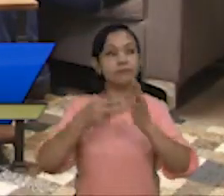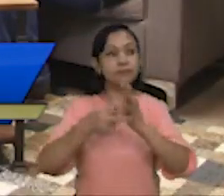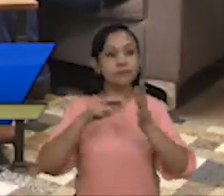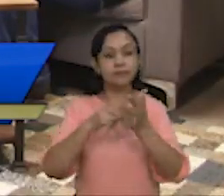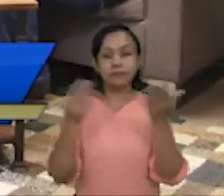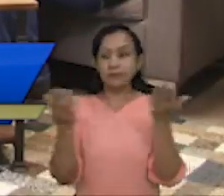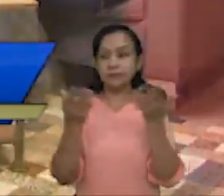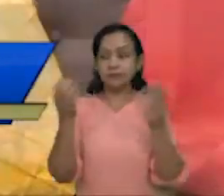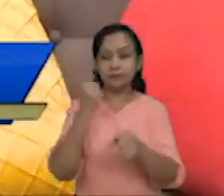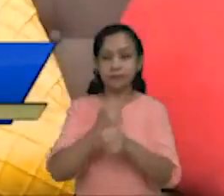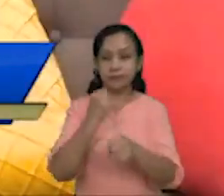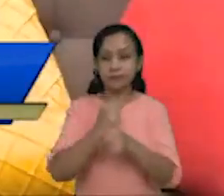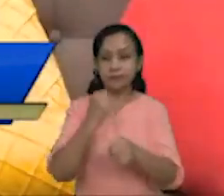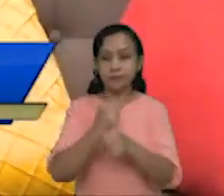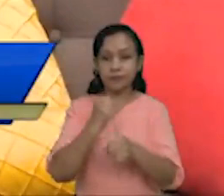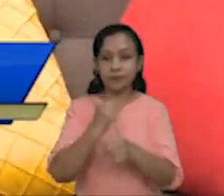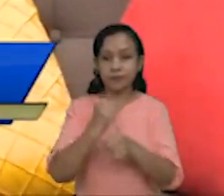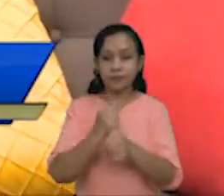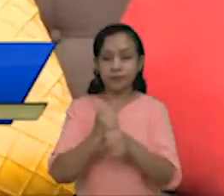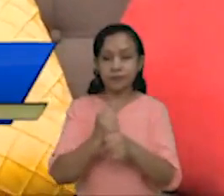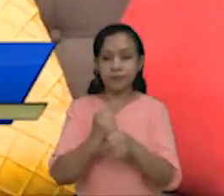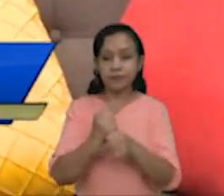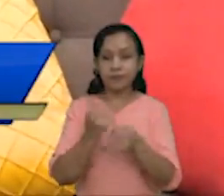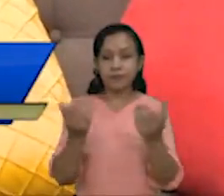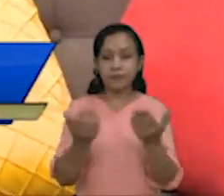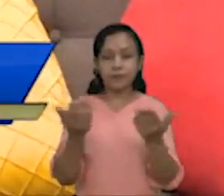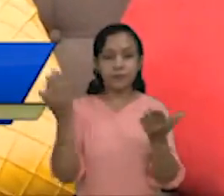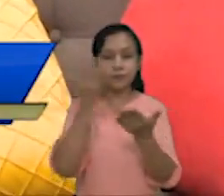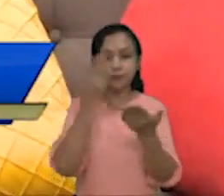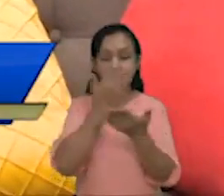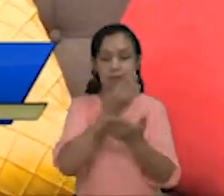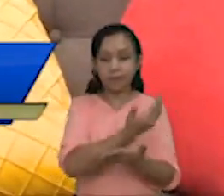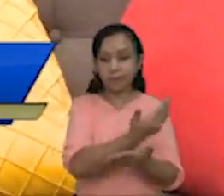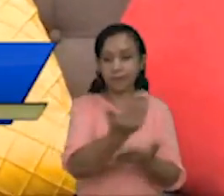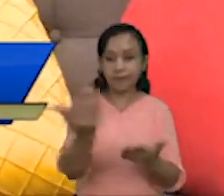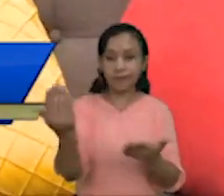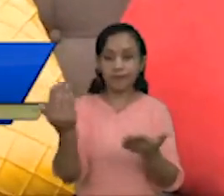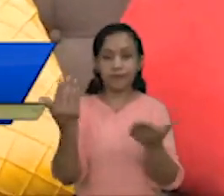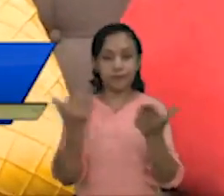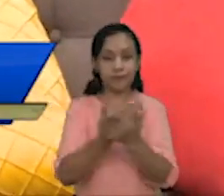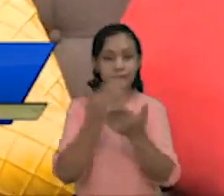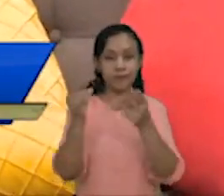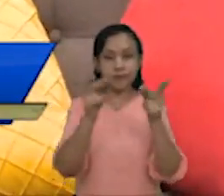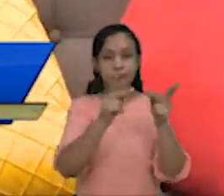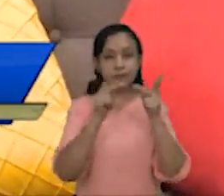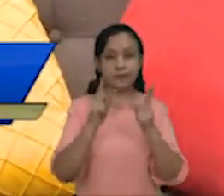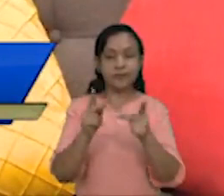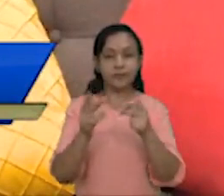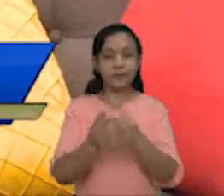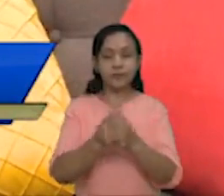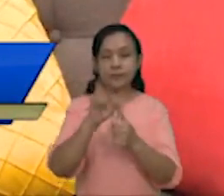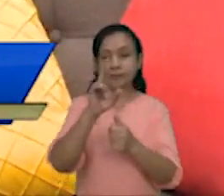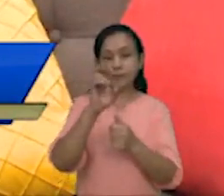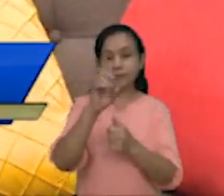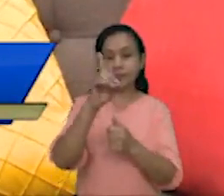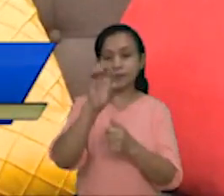¿cómo trabajar, por ejemplo, en tu caso que estuviste con los estudiantes y que a veces las nuevas generaciones se dejan llevar mucho por estas redes